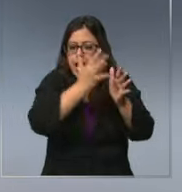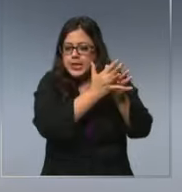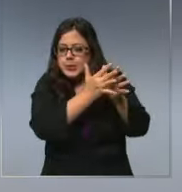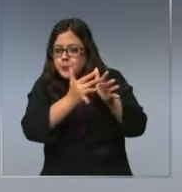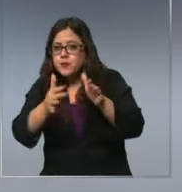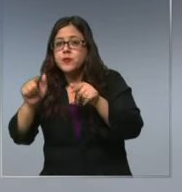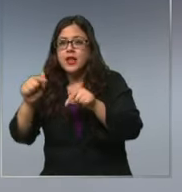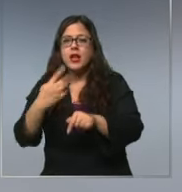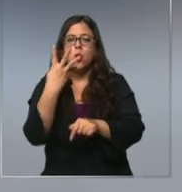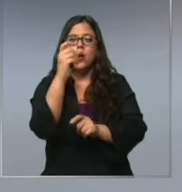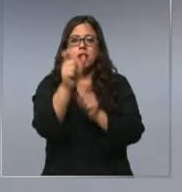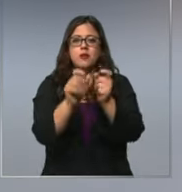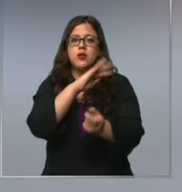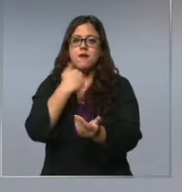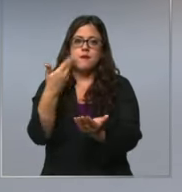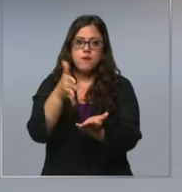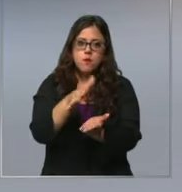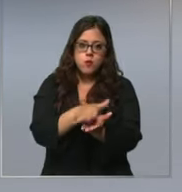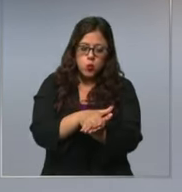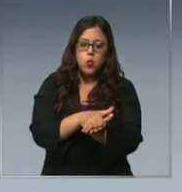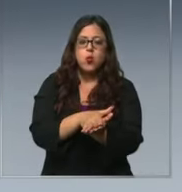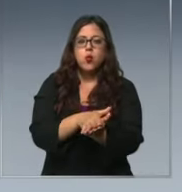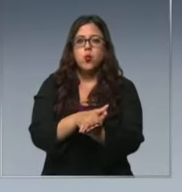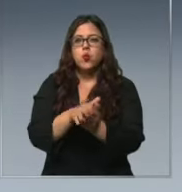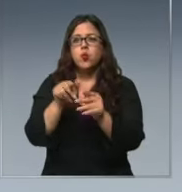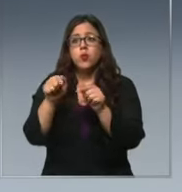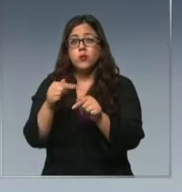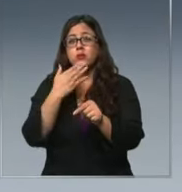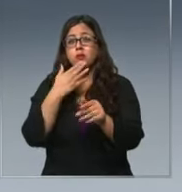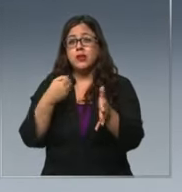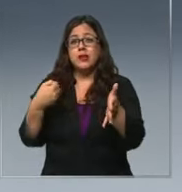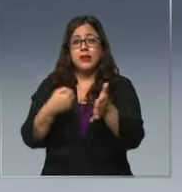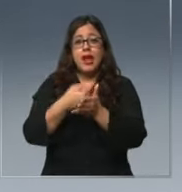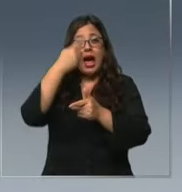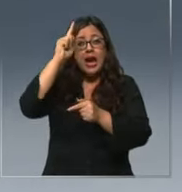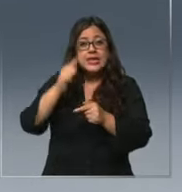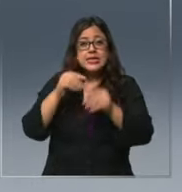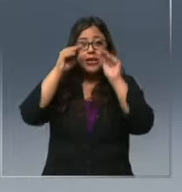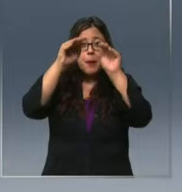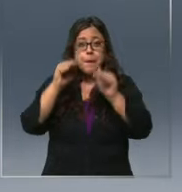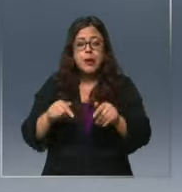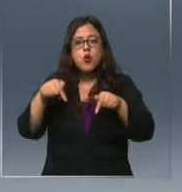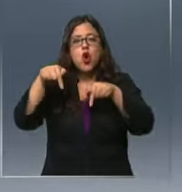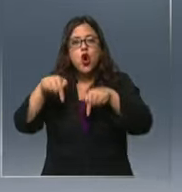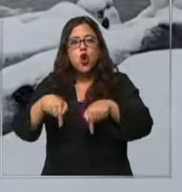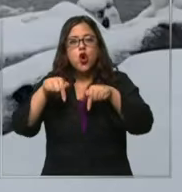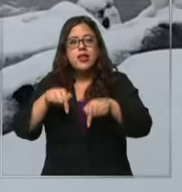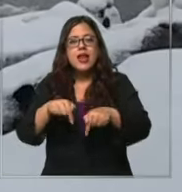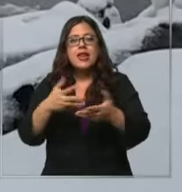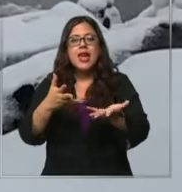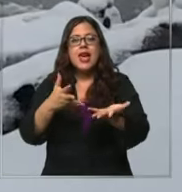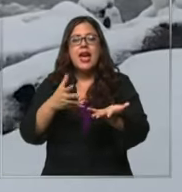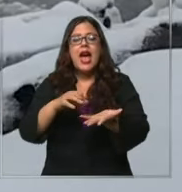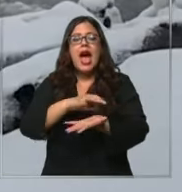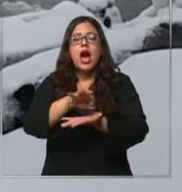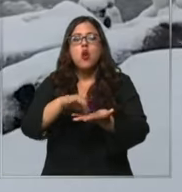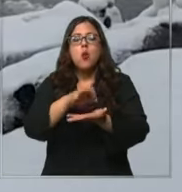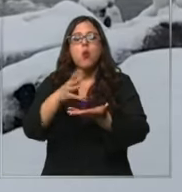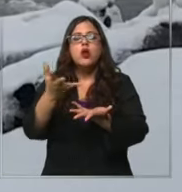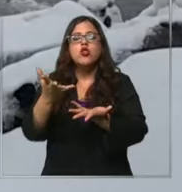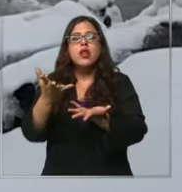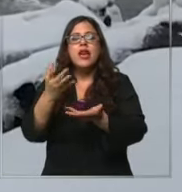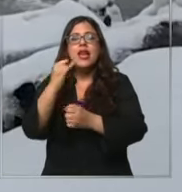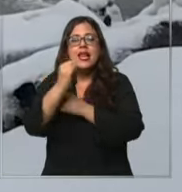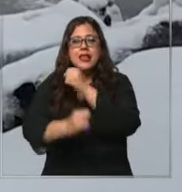lo menos 40 fallecidos y con accidentes como el que ocurrió hoy en el Aeropuerto Internacional de